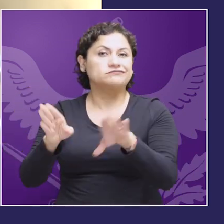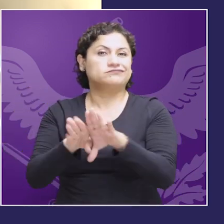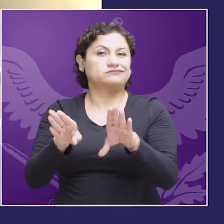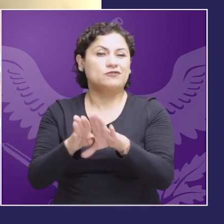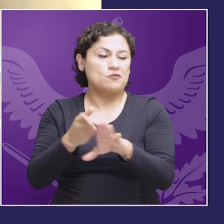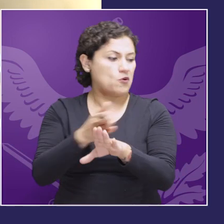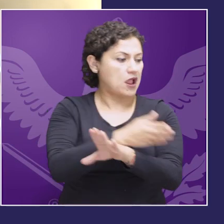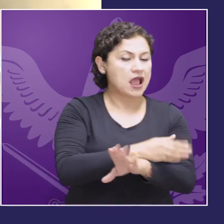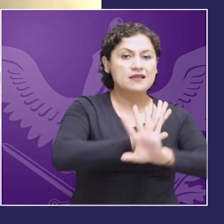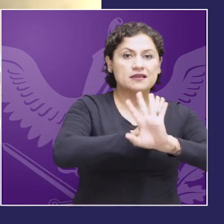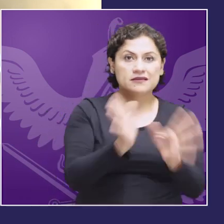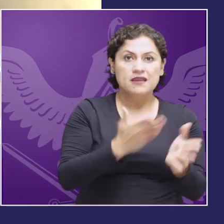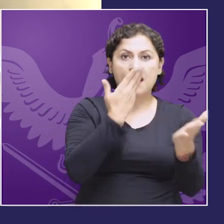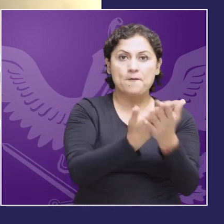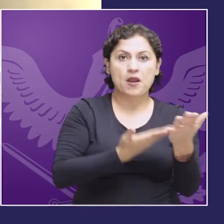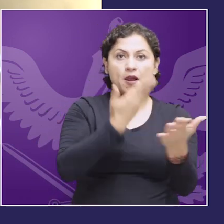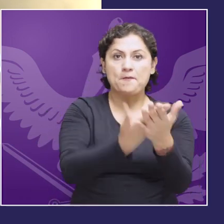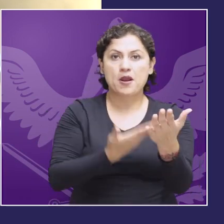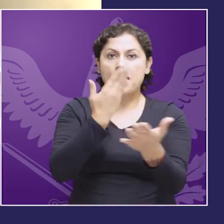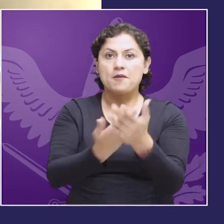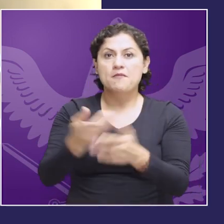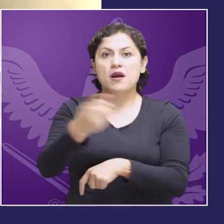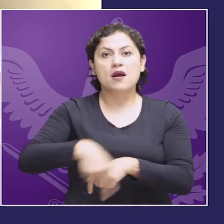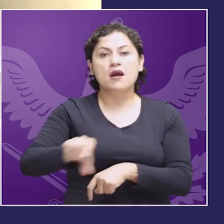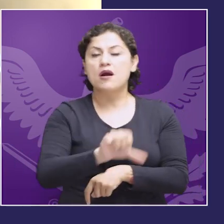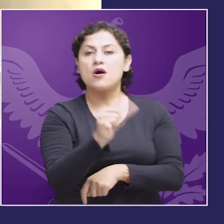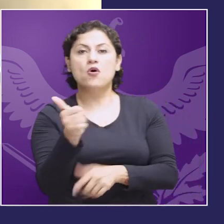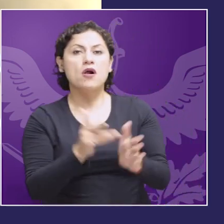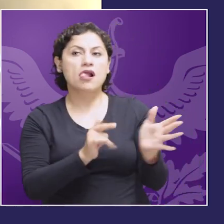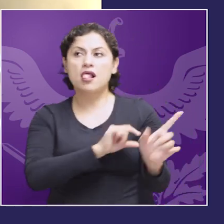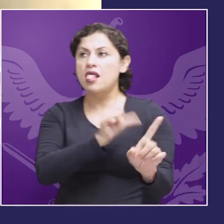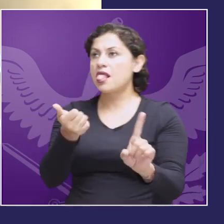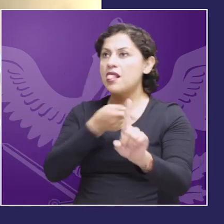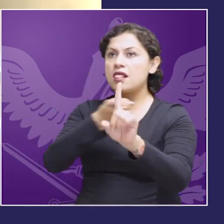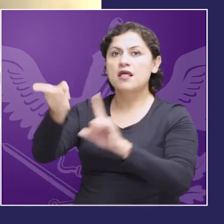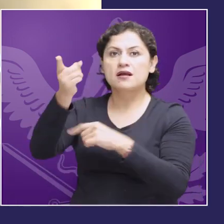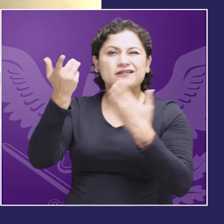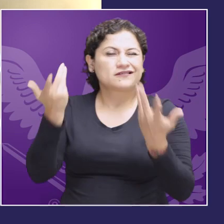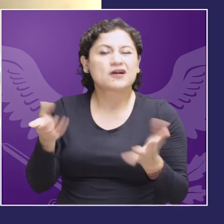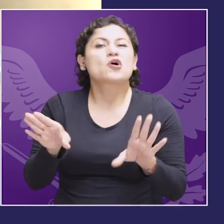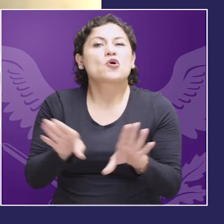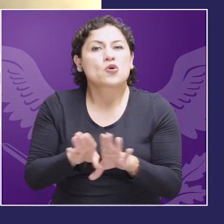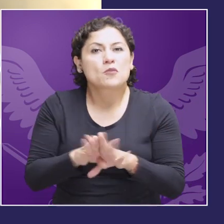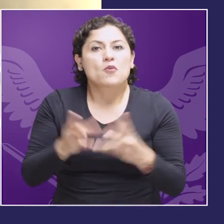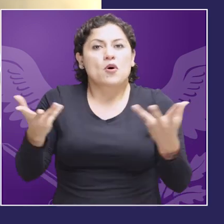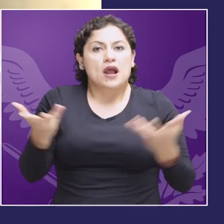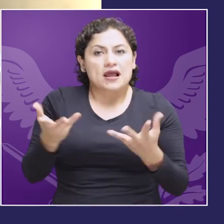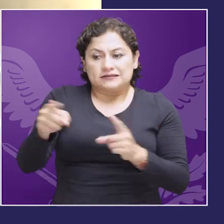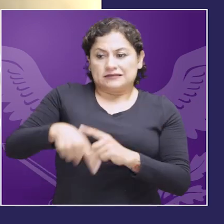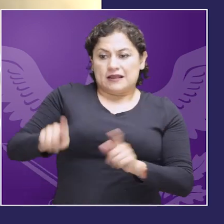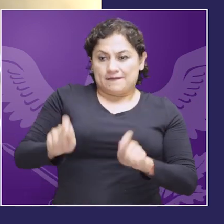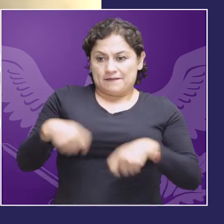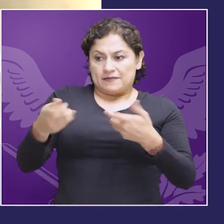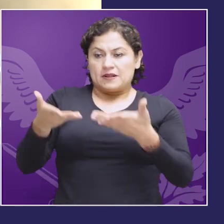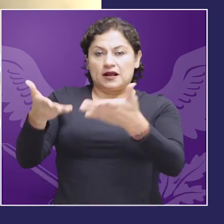una dinámica distinta de un delito que no es el común y cómo hacer y bloquearlo y